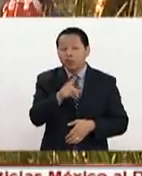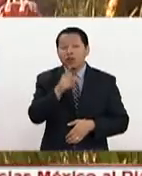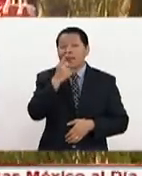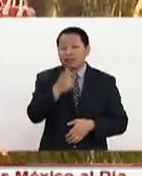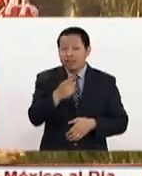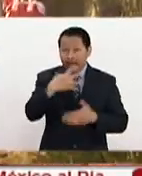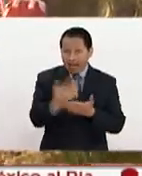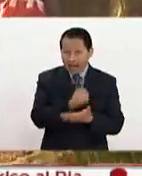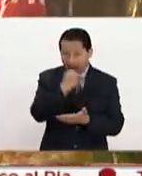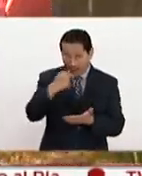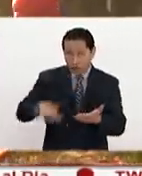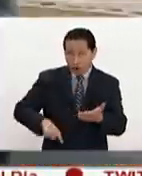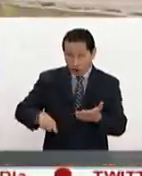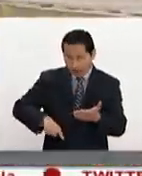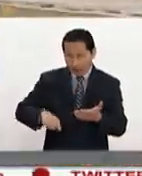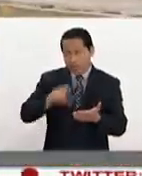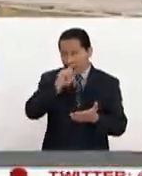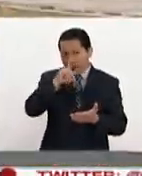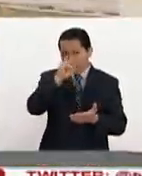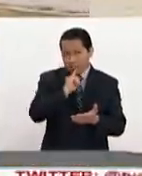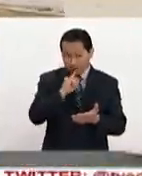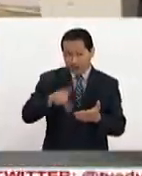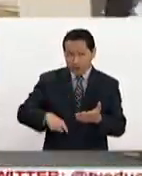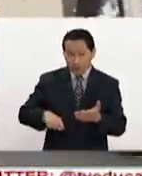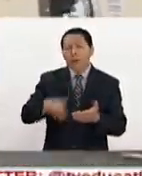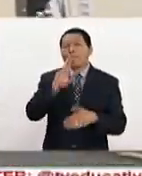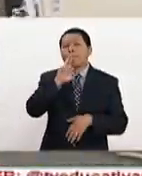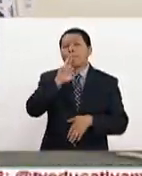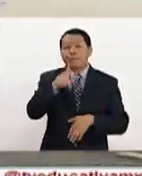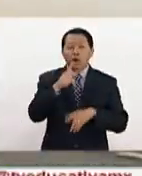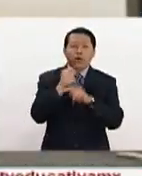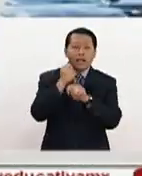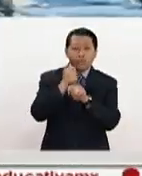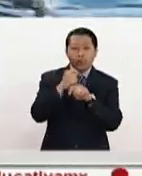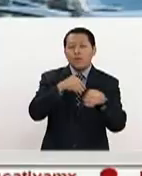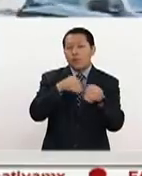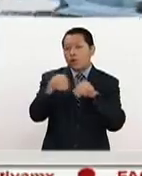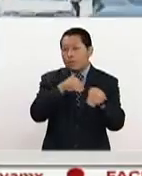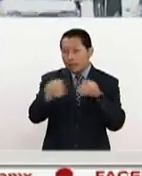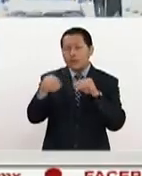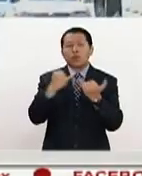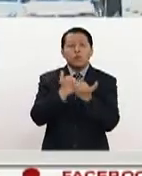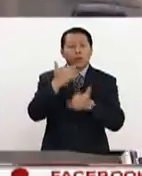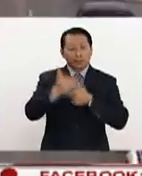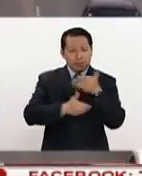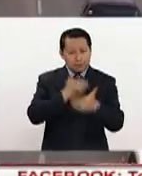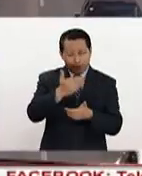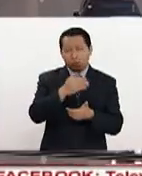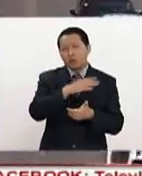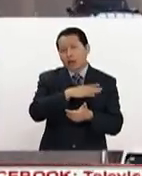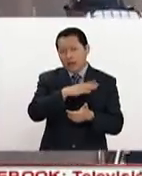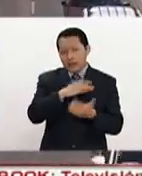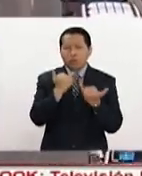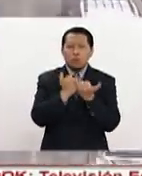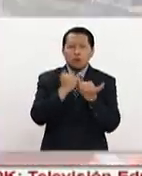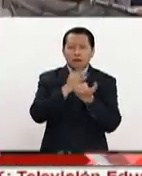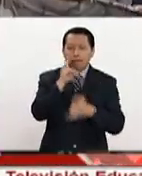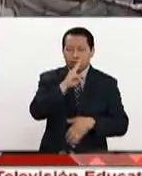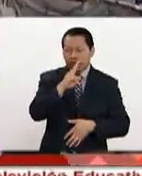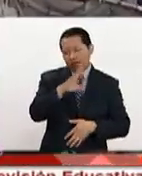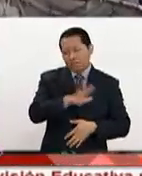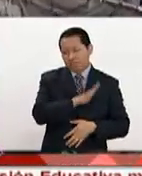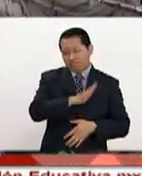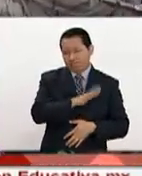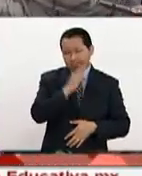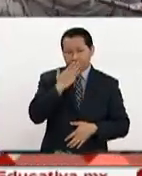llegar al gobierno de la ciudad hará un proyecto que mejora el transporte público, la movilidad, servicios públicos, seguridad y la calidad del aire.